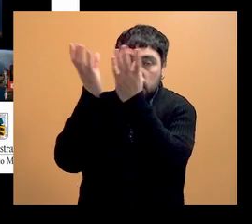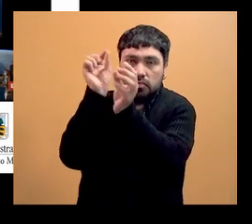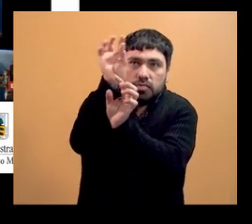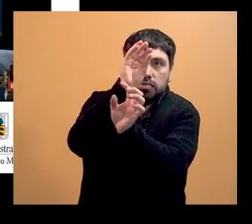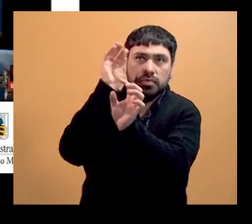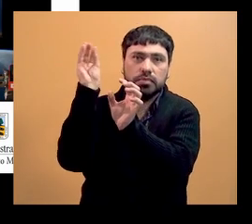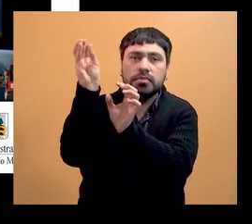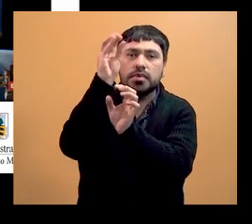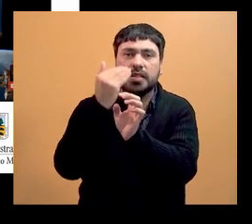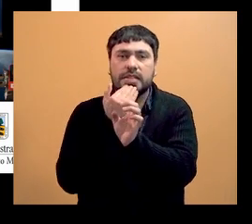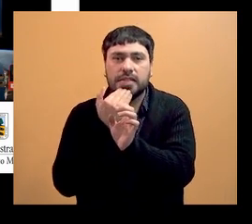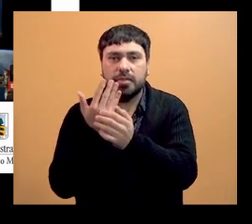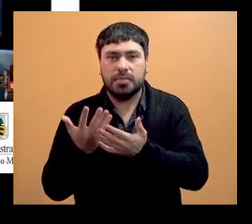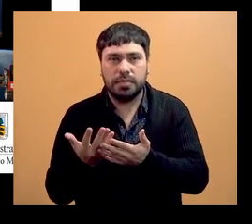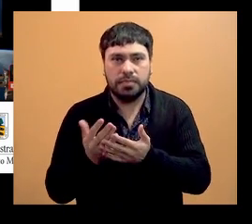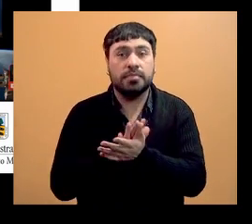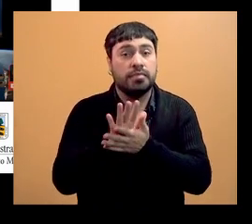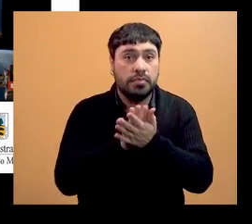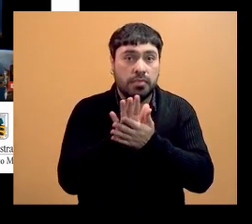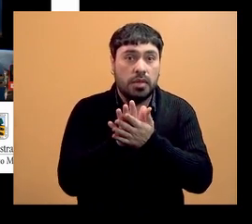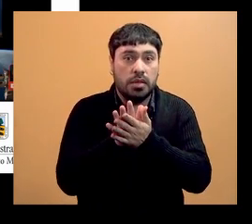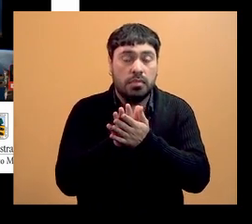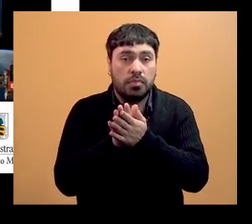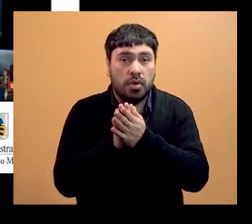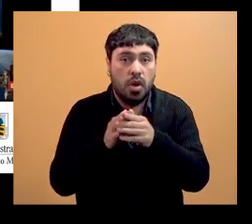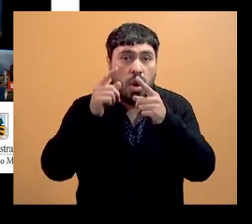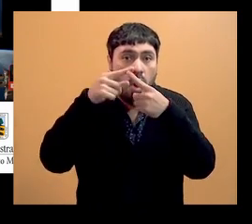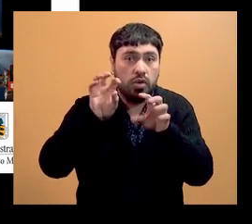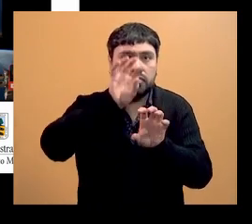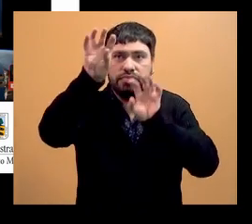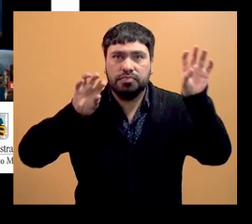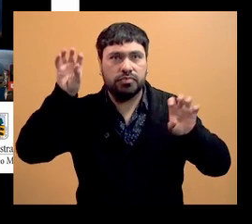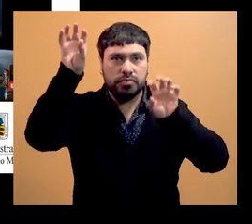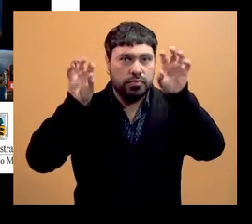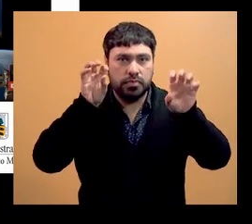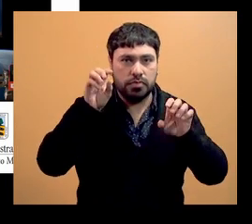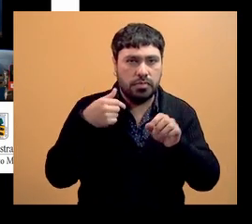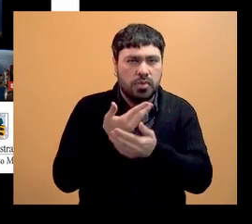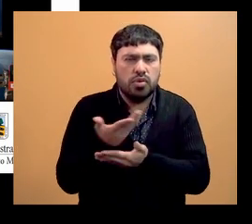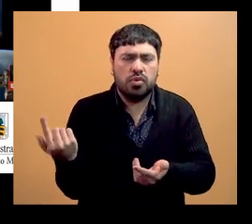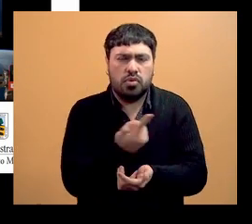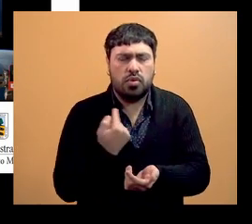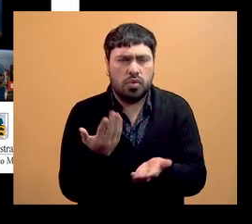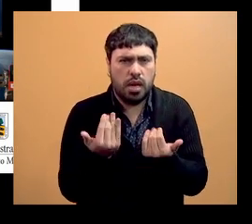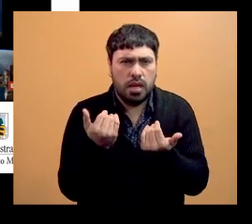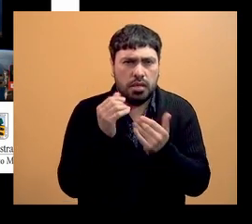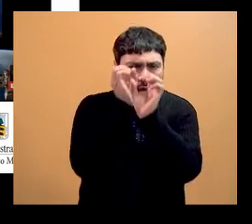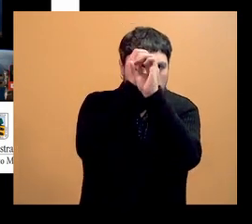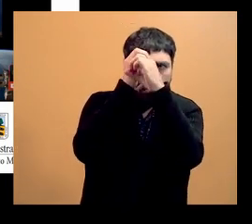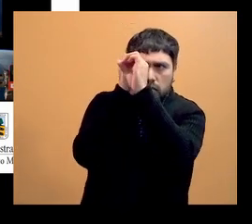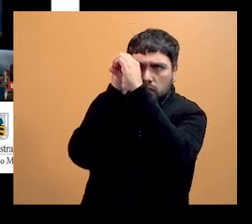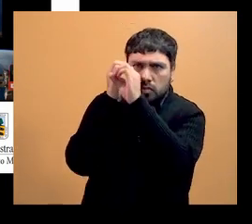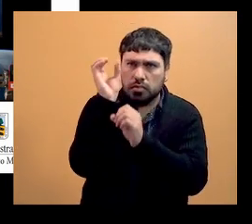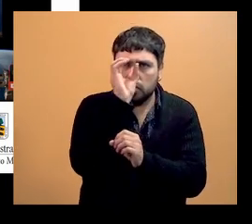en cometas y asteroides circulando, orbitando esos cuerpos. También tenemos particularmente los satélites geoestacionarios que nos